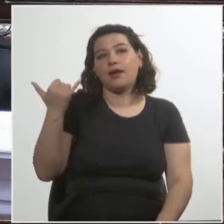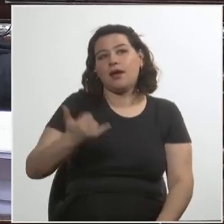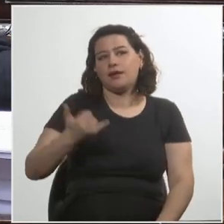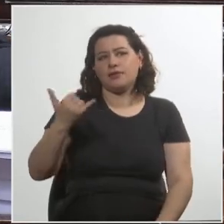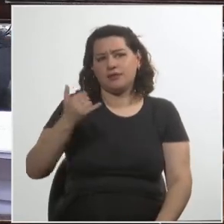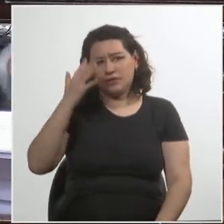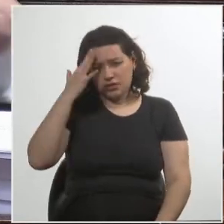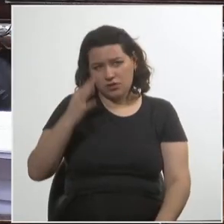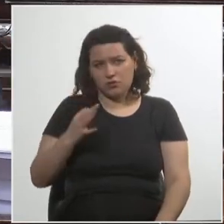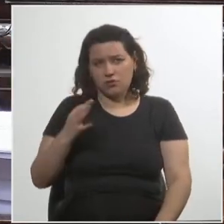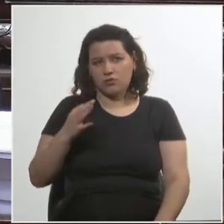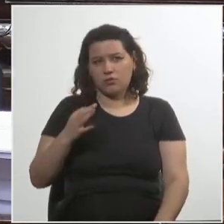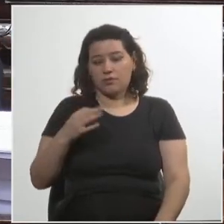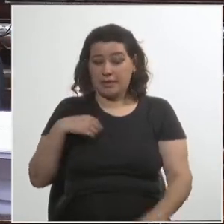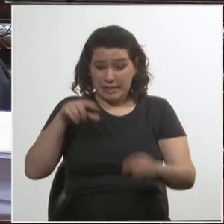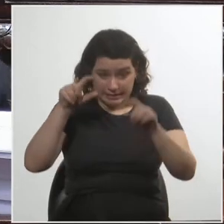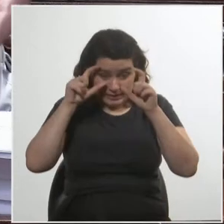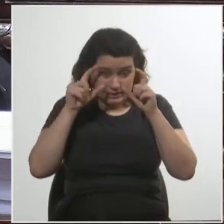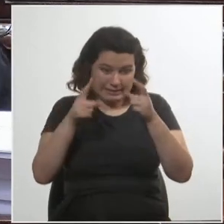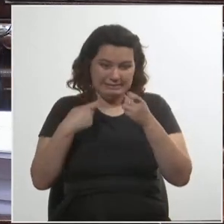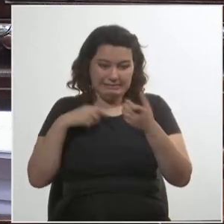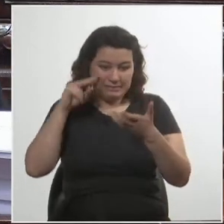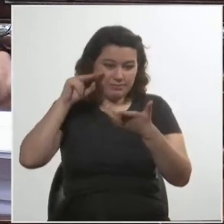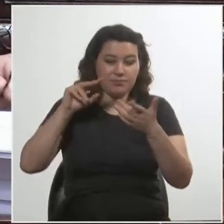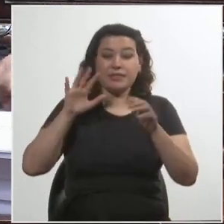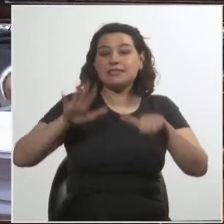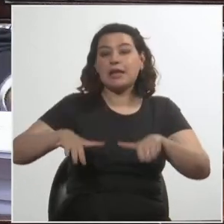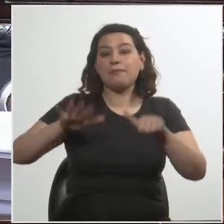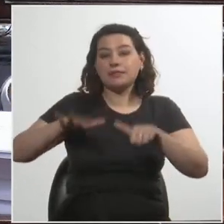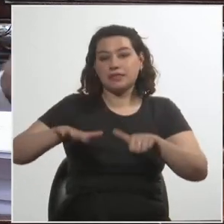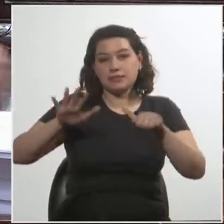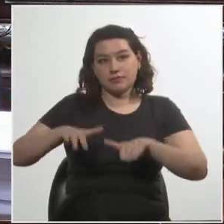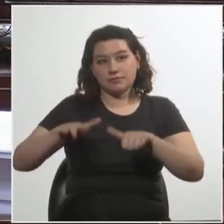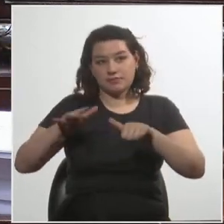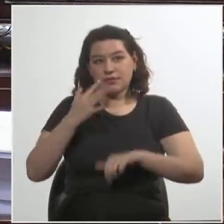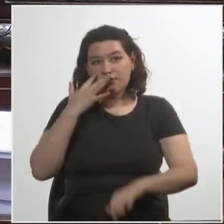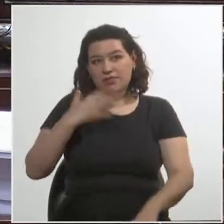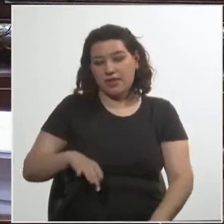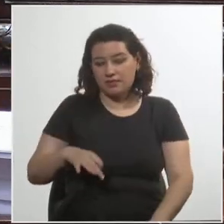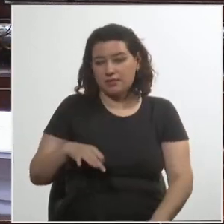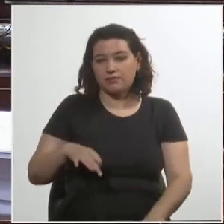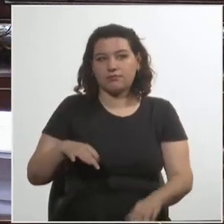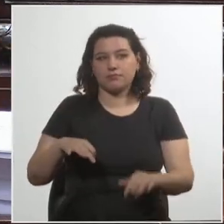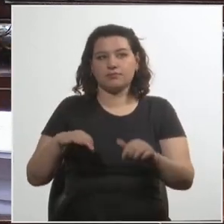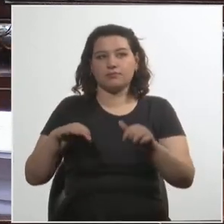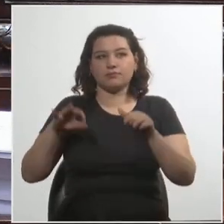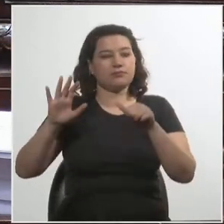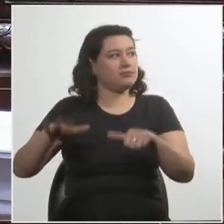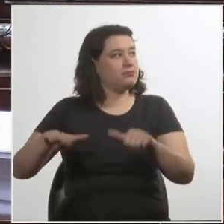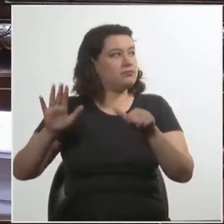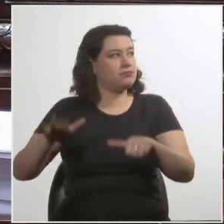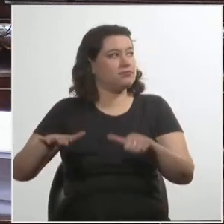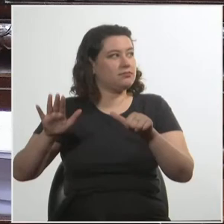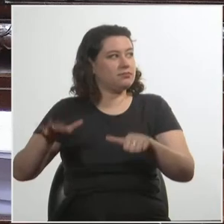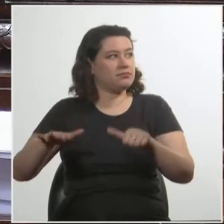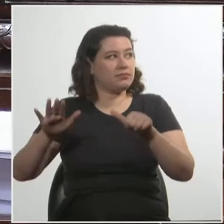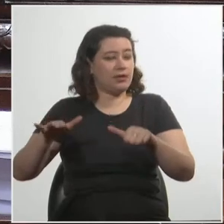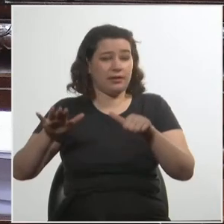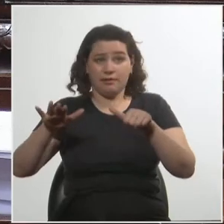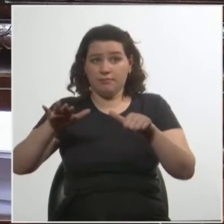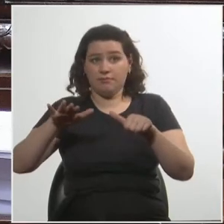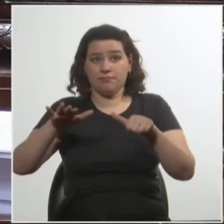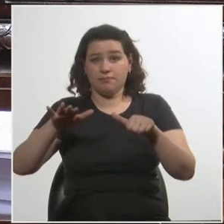tengo que utilizar los lentes tiene seis meses efectivamente para expedirse este